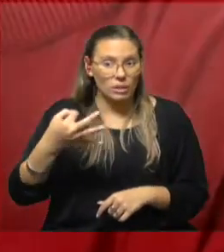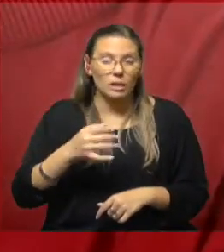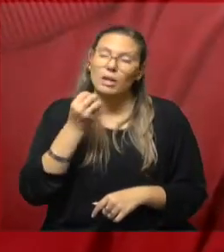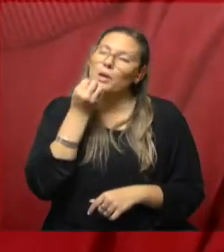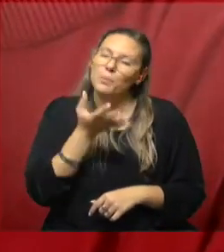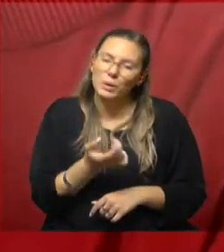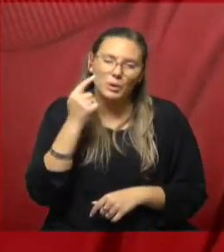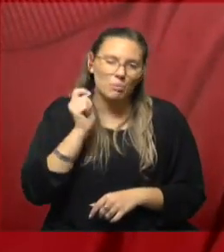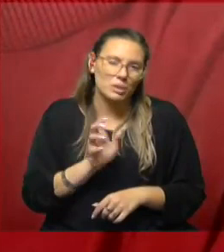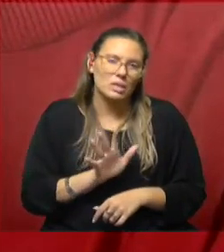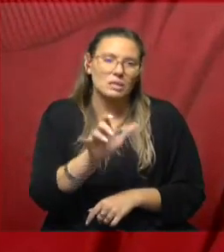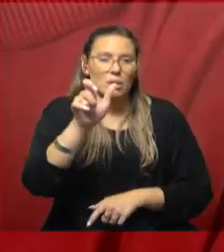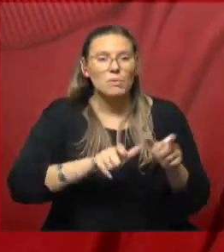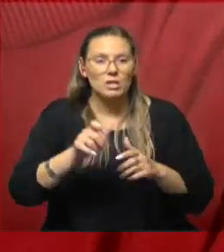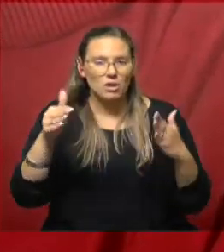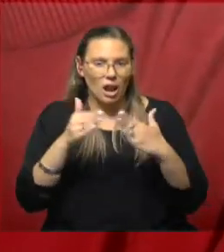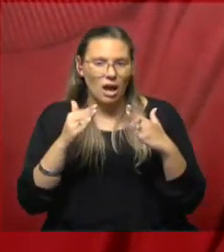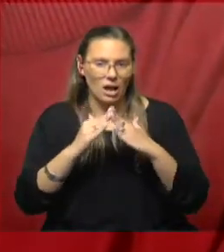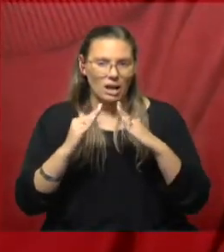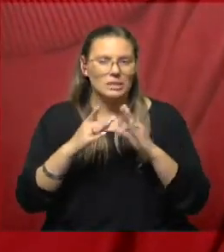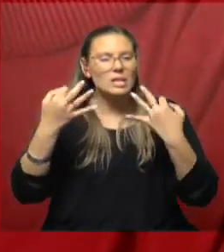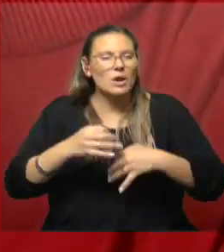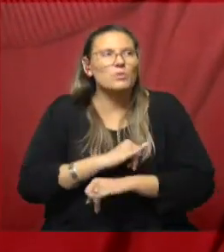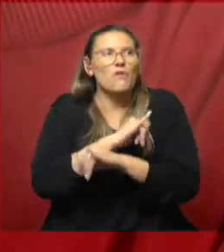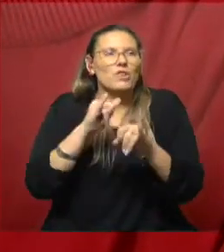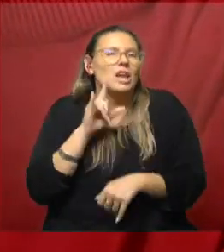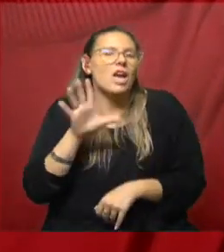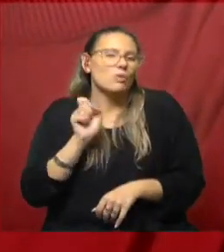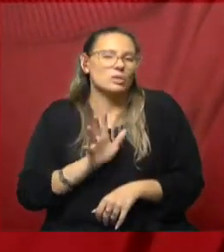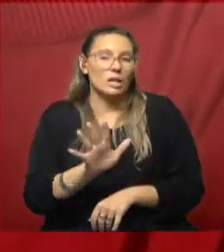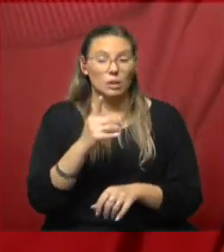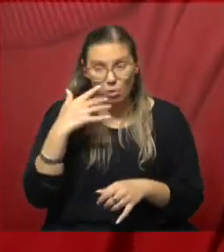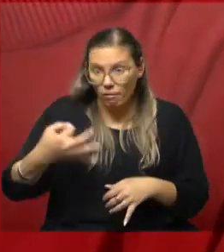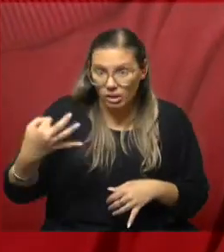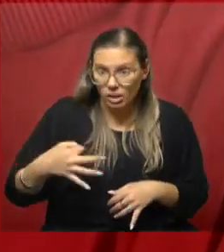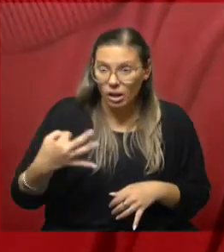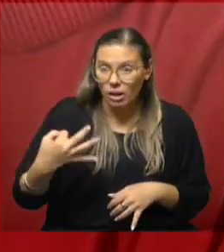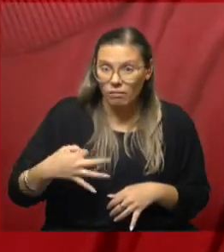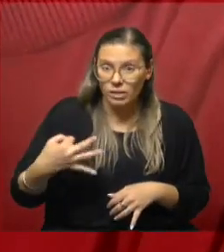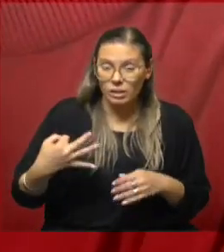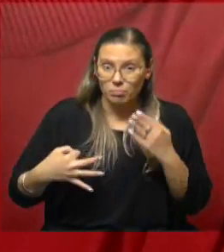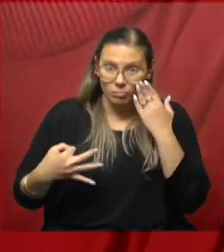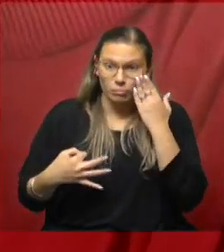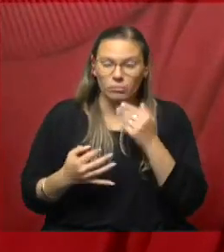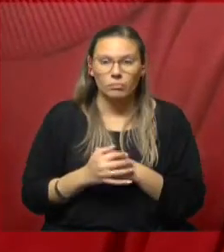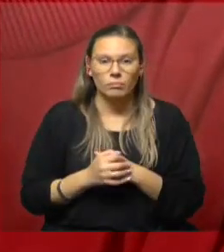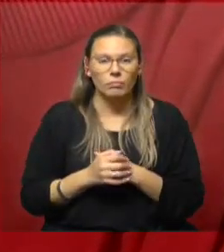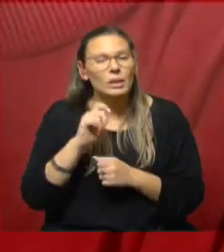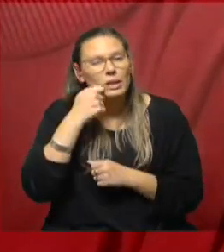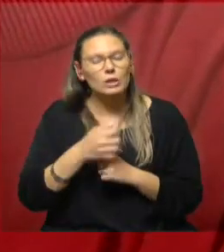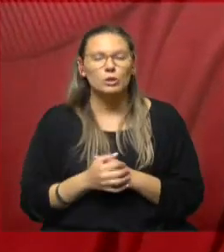que pienses eso. La gente en su casa seguramente está muy feliz de escuchar eso. Es así, totalmente así. Qué